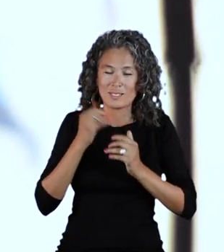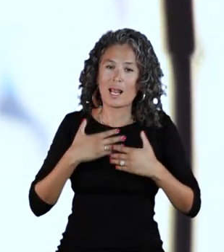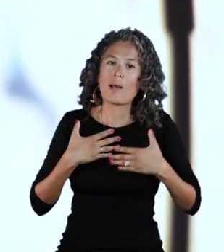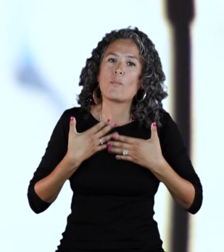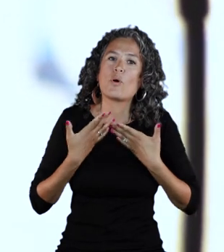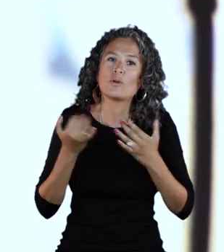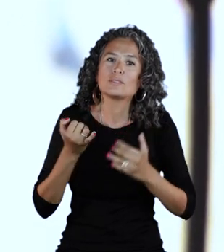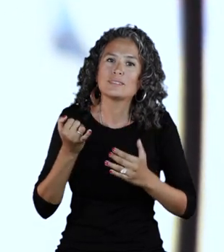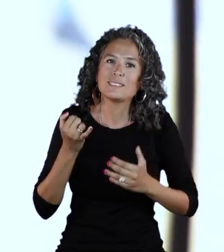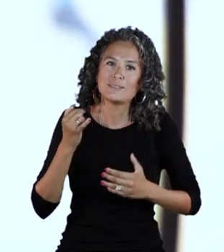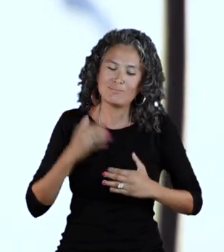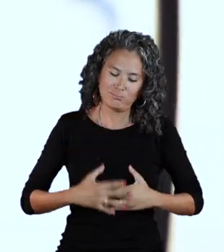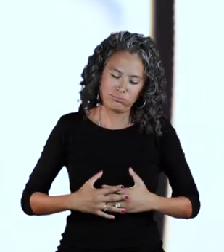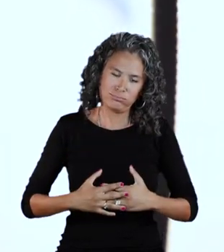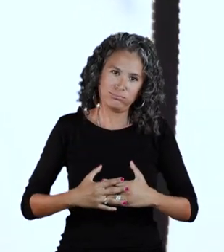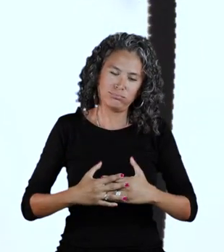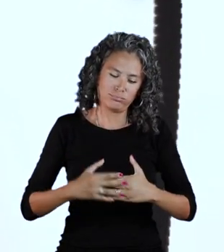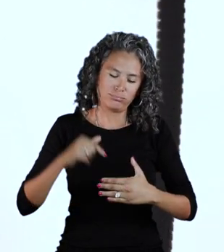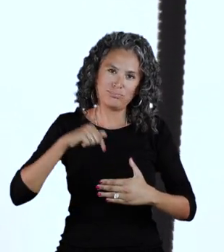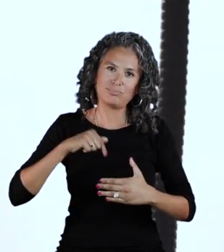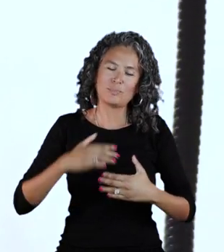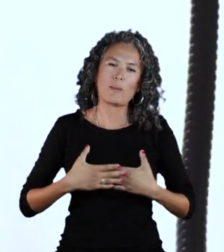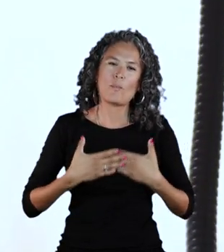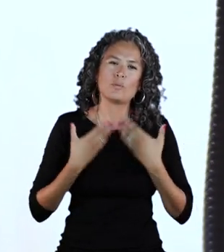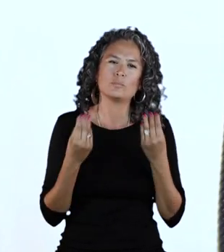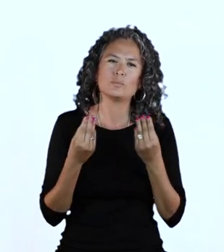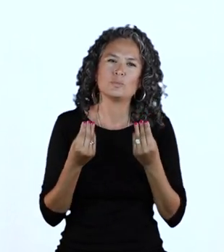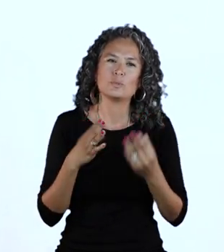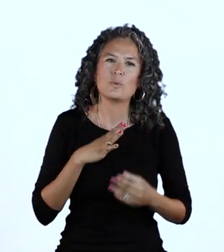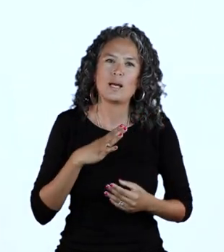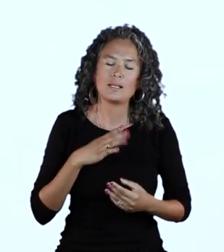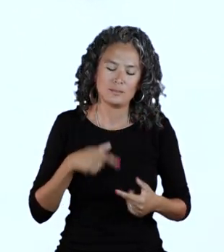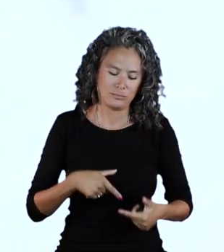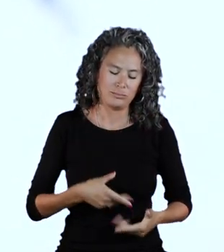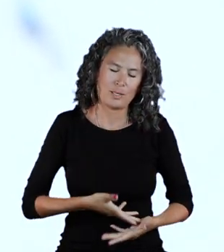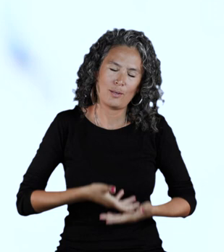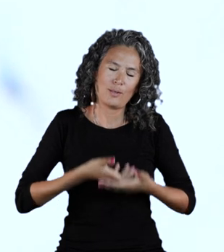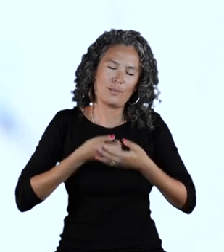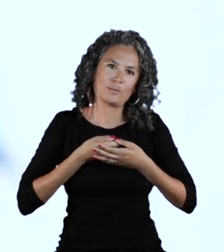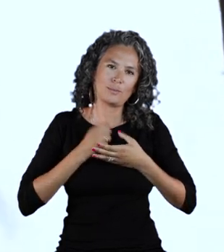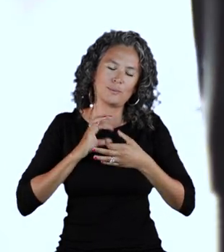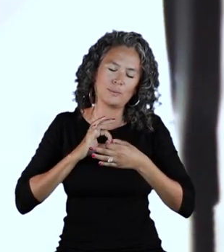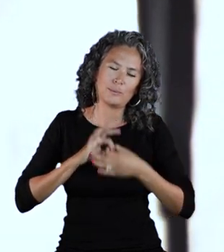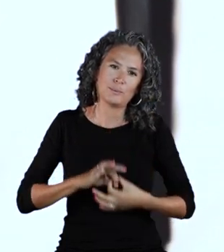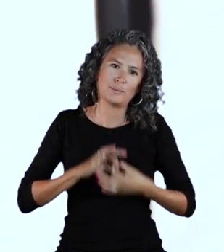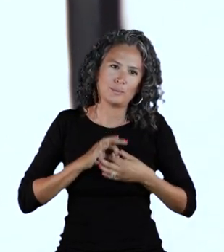había sembrado amor y había dentro mío muchísimo amor. Y eso me sostuvo.